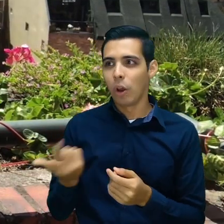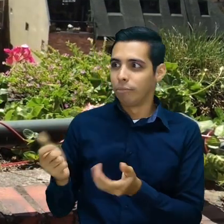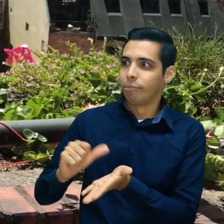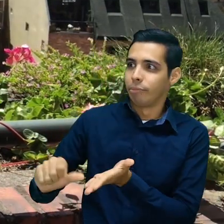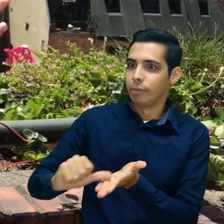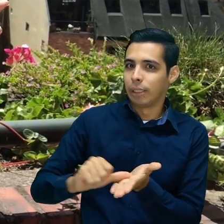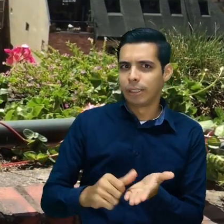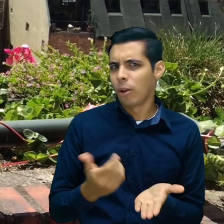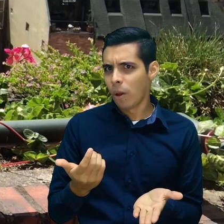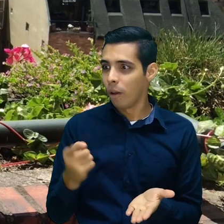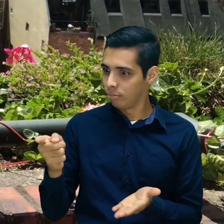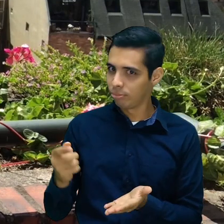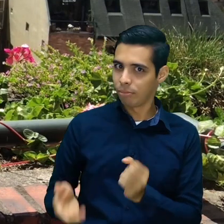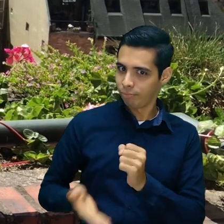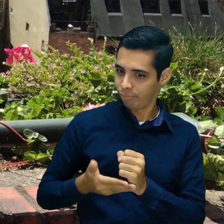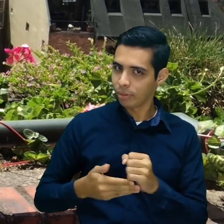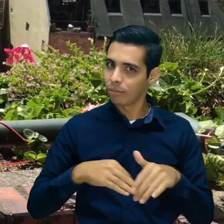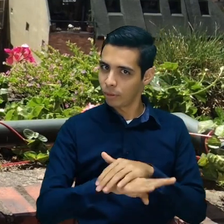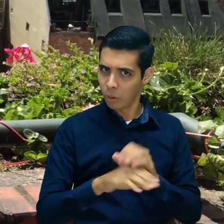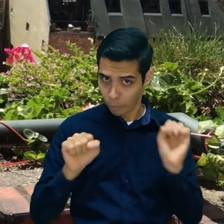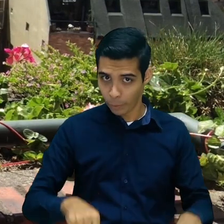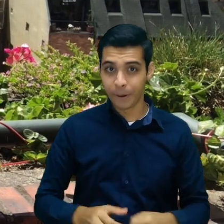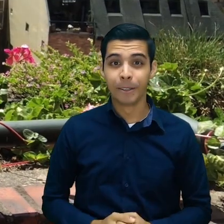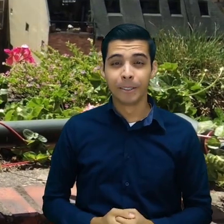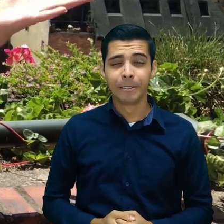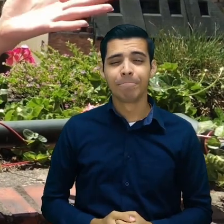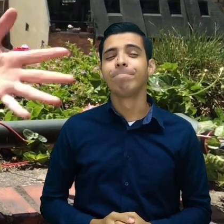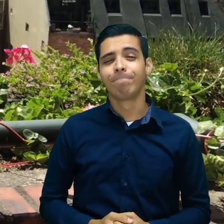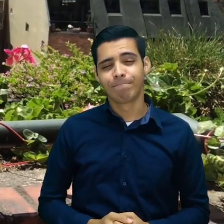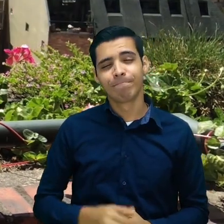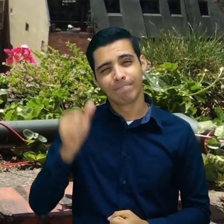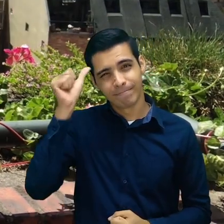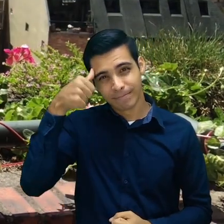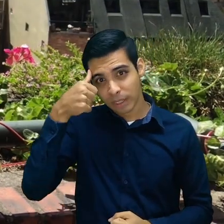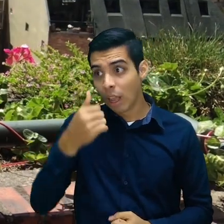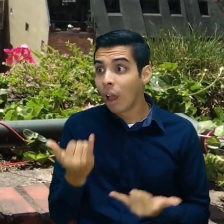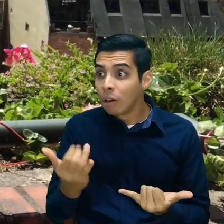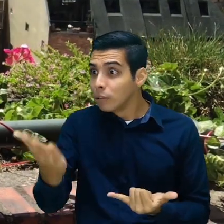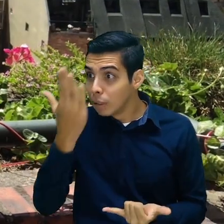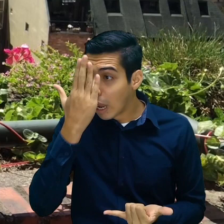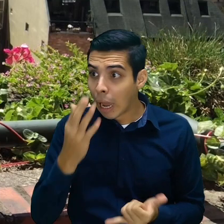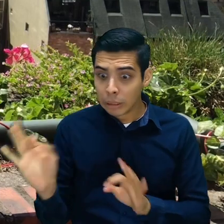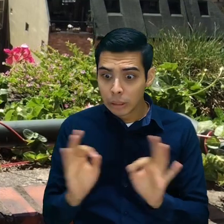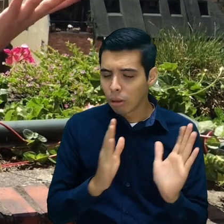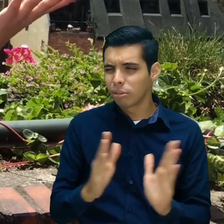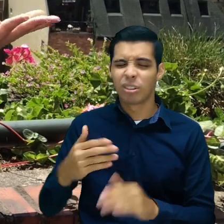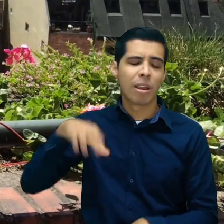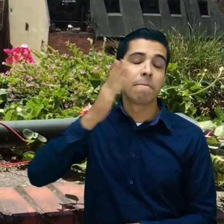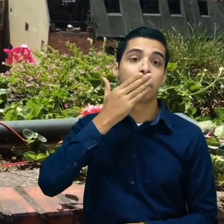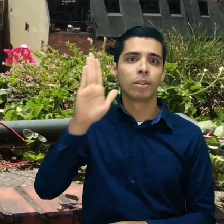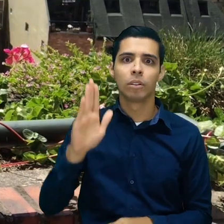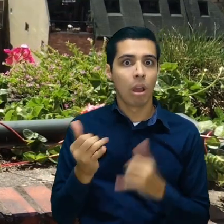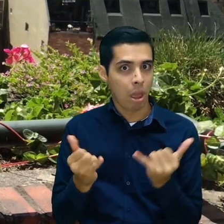permitir, pues, tener ese colchoncito de emergencia listo para cualquier cosa. Así que, amigos, nunca es tarde para organizar las finanzas. Esa la